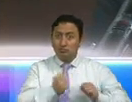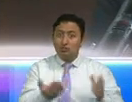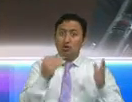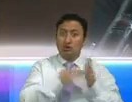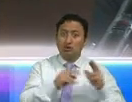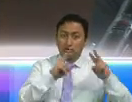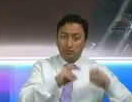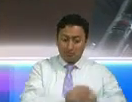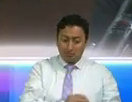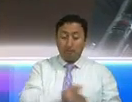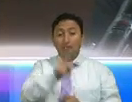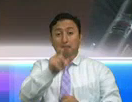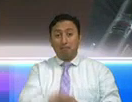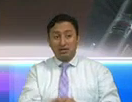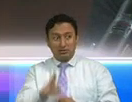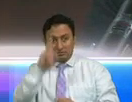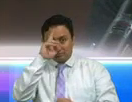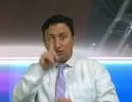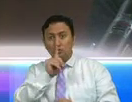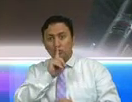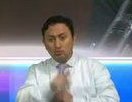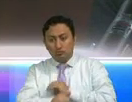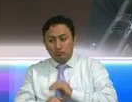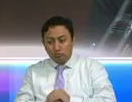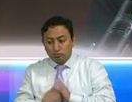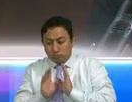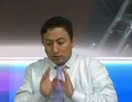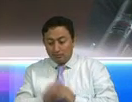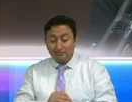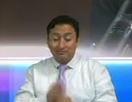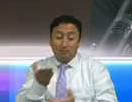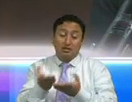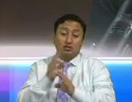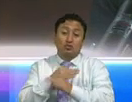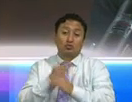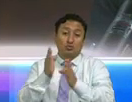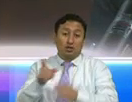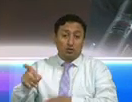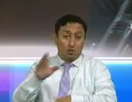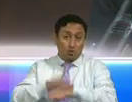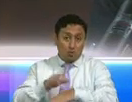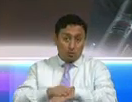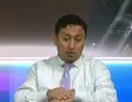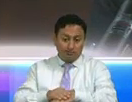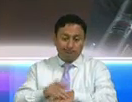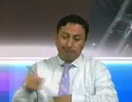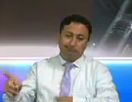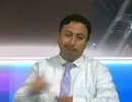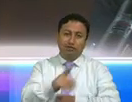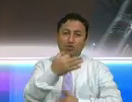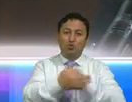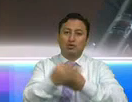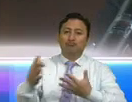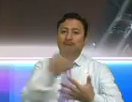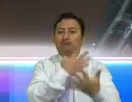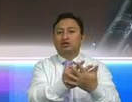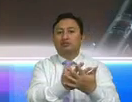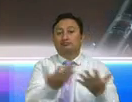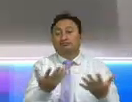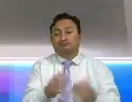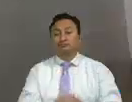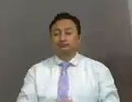hubo la intención de esconder este caso y hay funcionarios que están involucrados con eso también tendrán que asumir esas